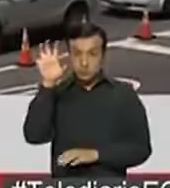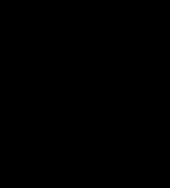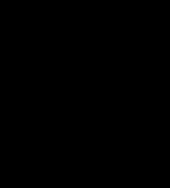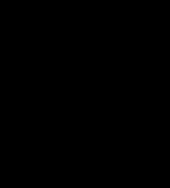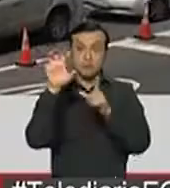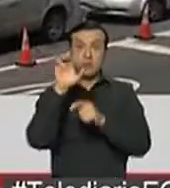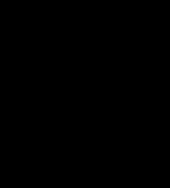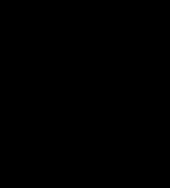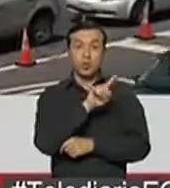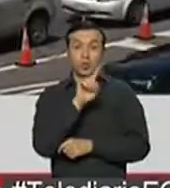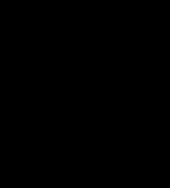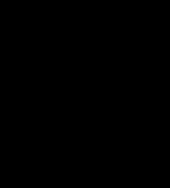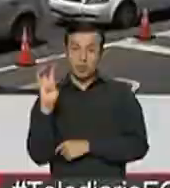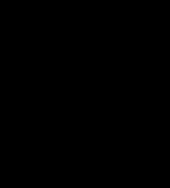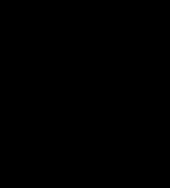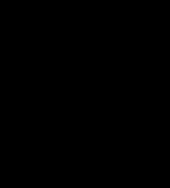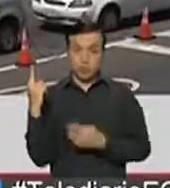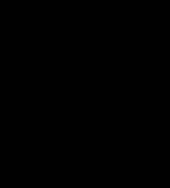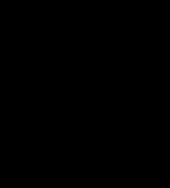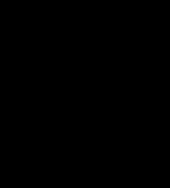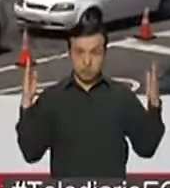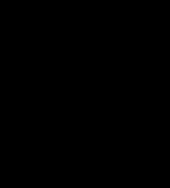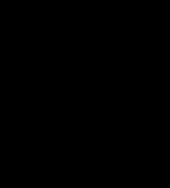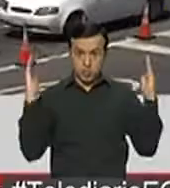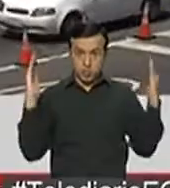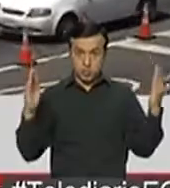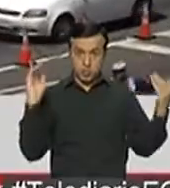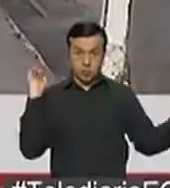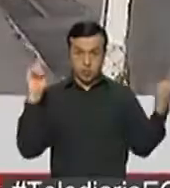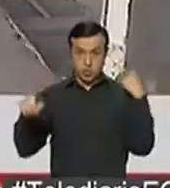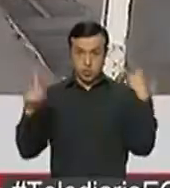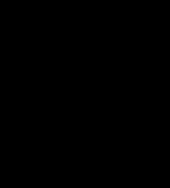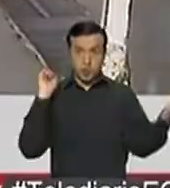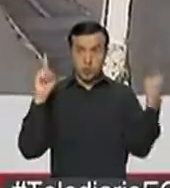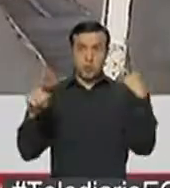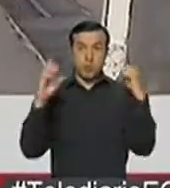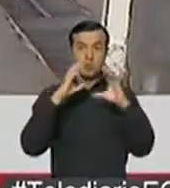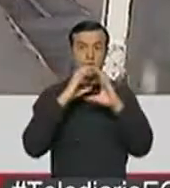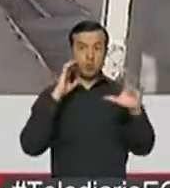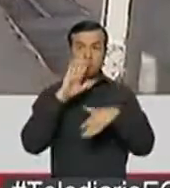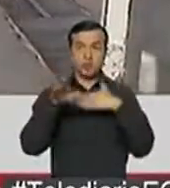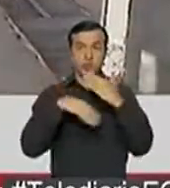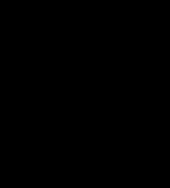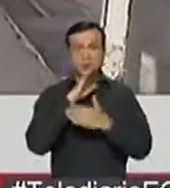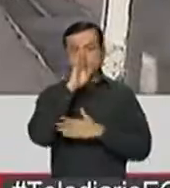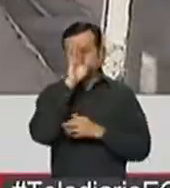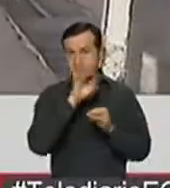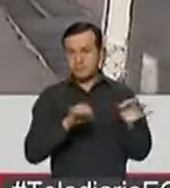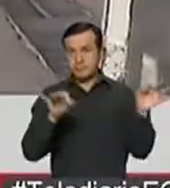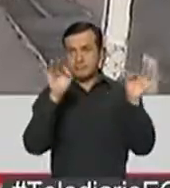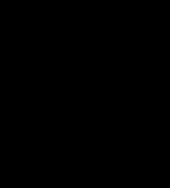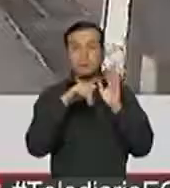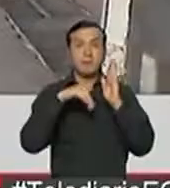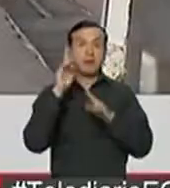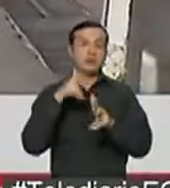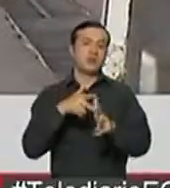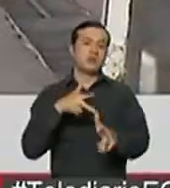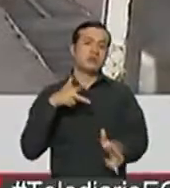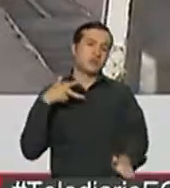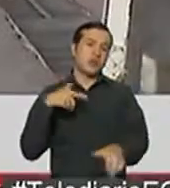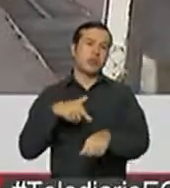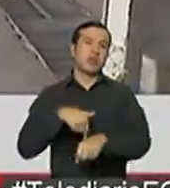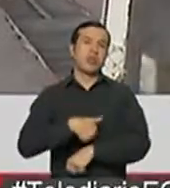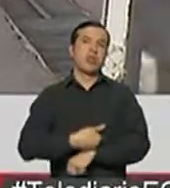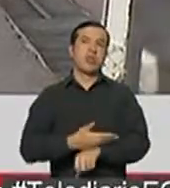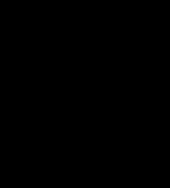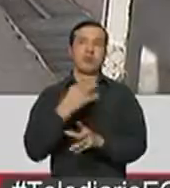carriles 1-14 para un diferenciado de horas. Eso nos ayuda hacia toda hora, especialmente en las horas pico, porque hay